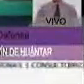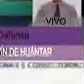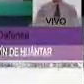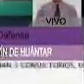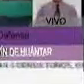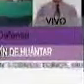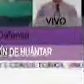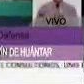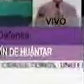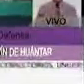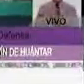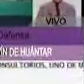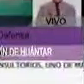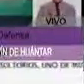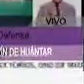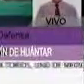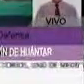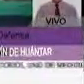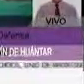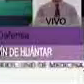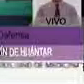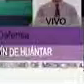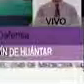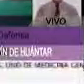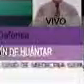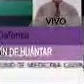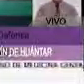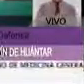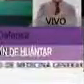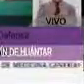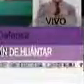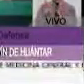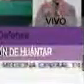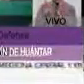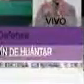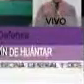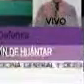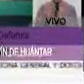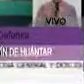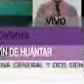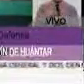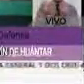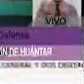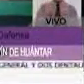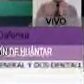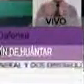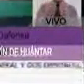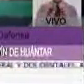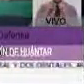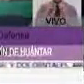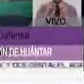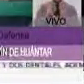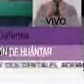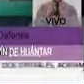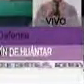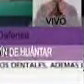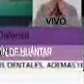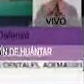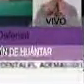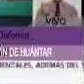Las reuniones que hemos tenido, todas han sido de dominio